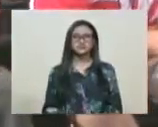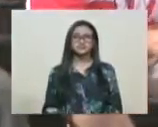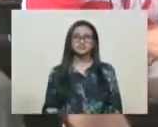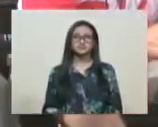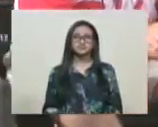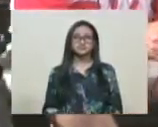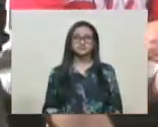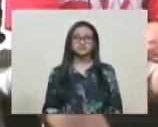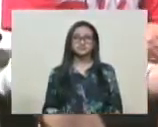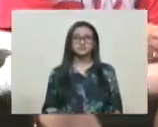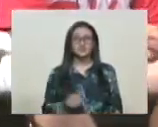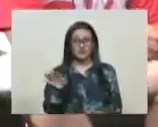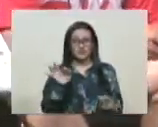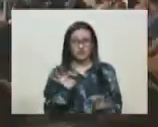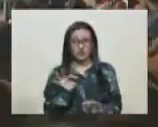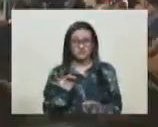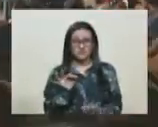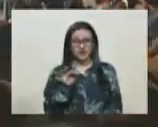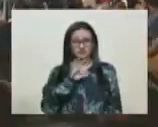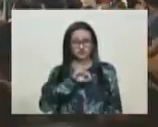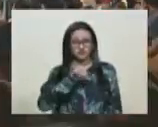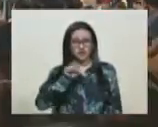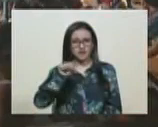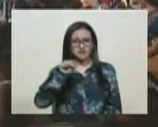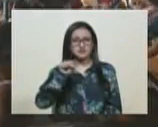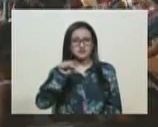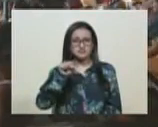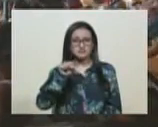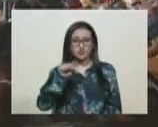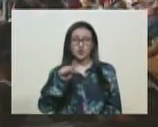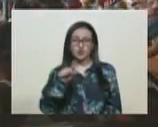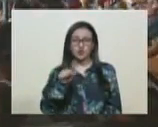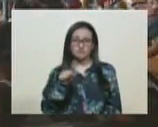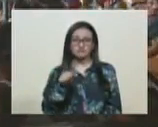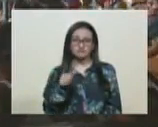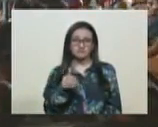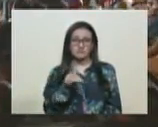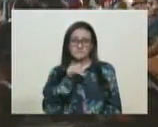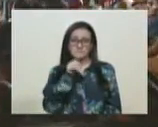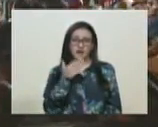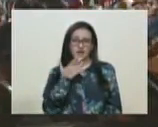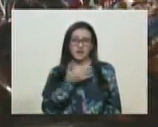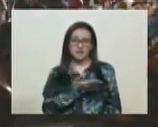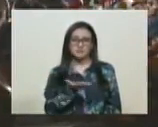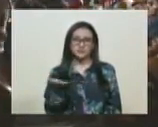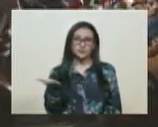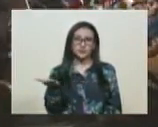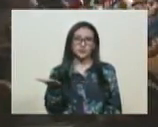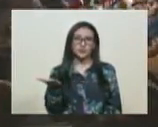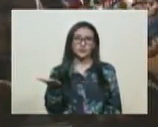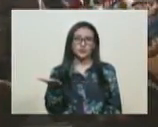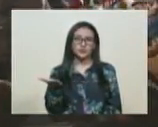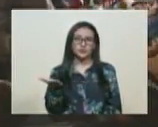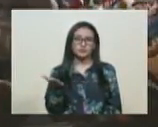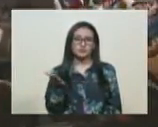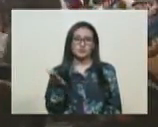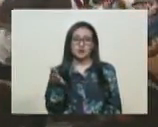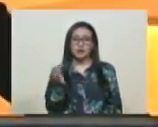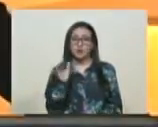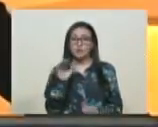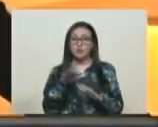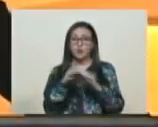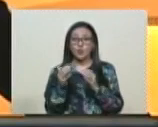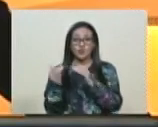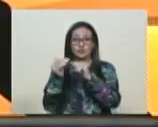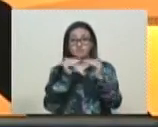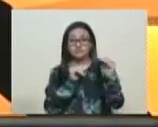Y este modelo de socialismo bolivariano es sin duda un mal ejemplo. Es un mal ejemplo para ese mundo desigual. Quienes hoy